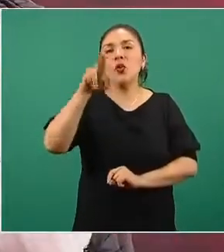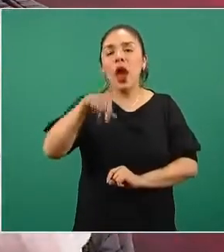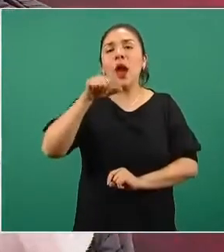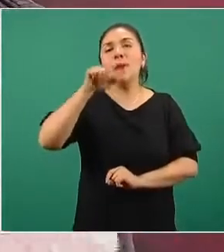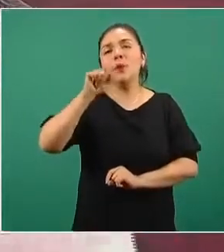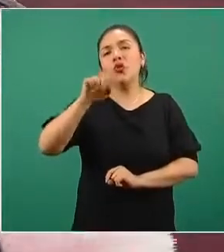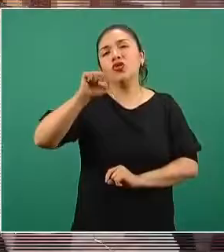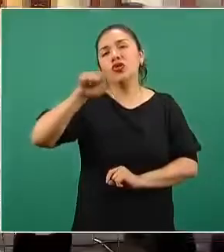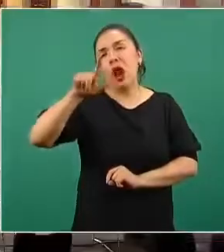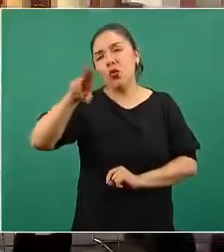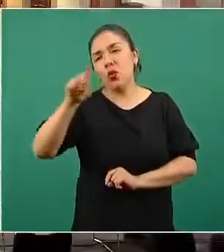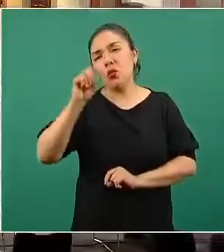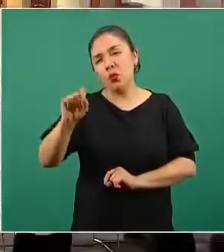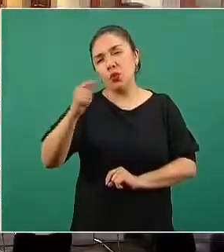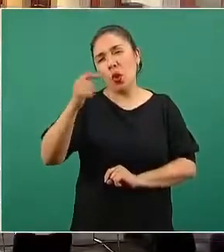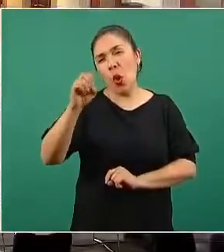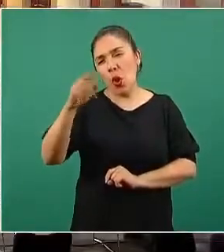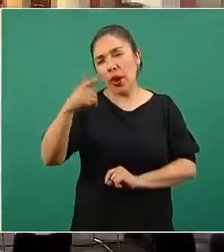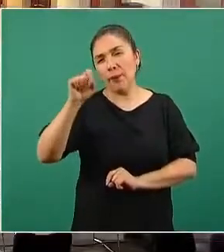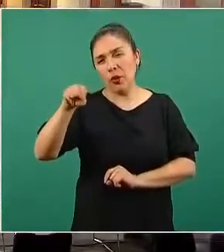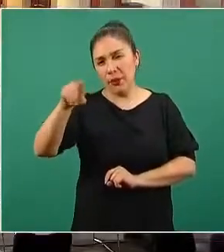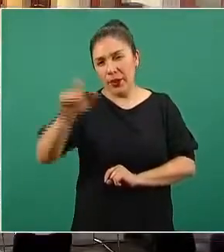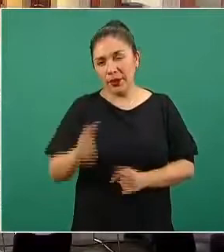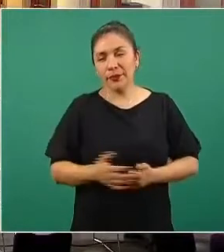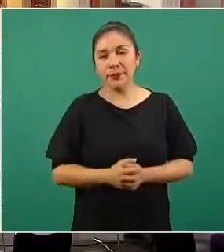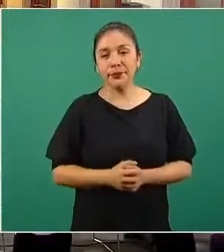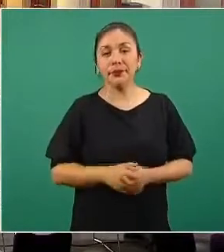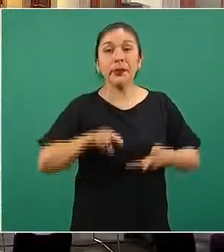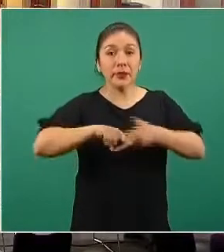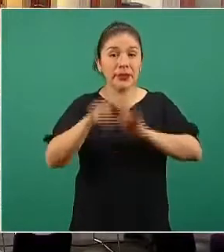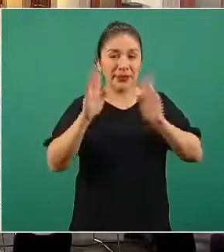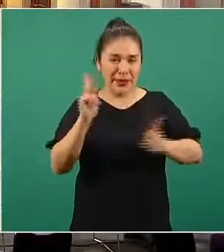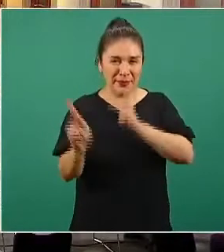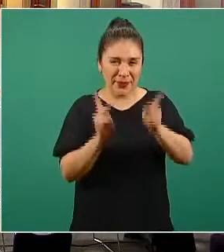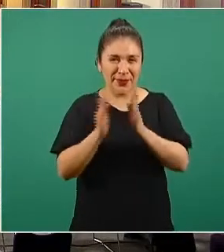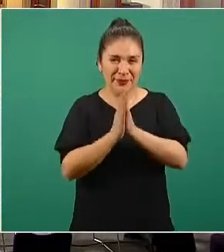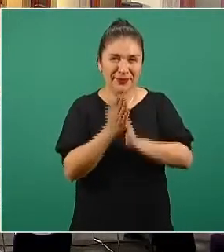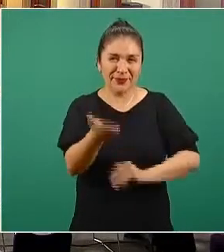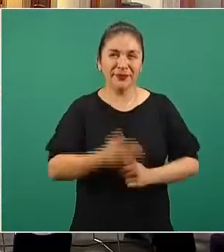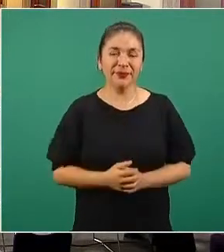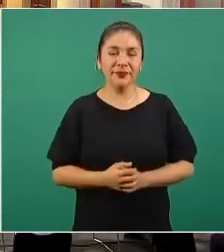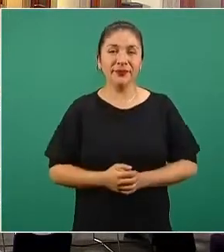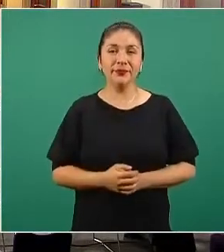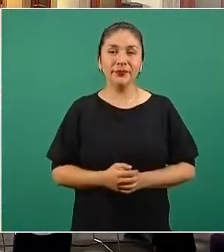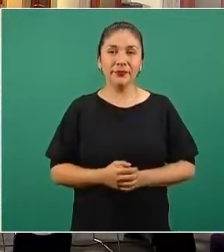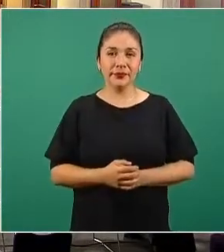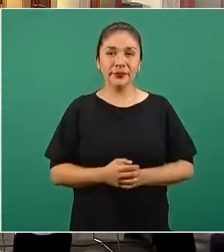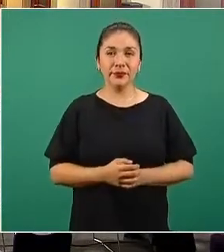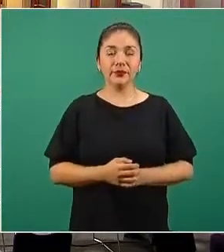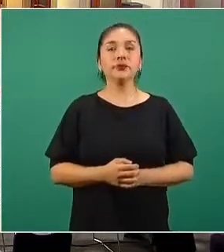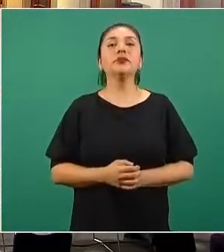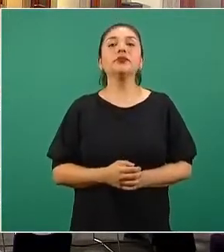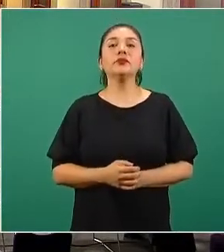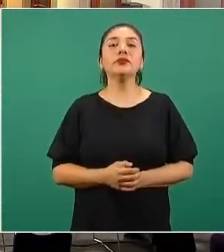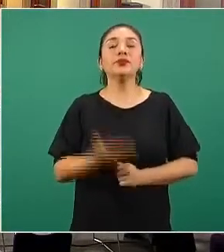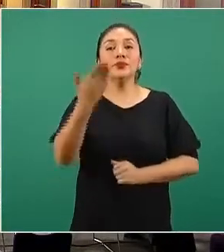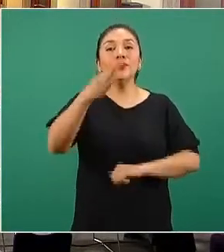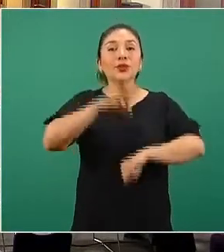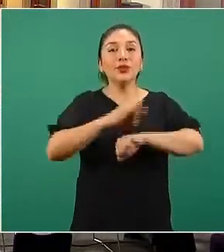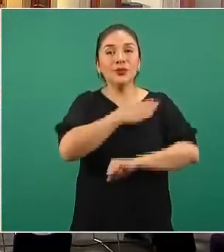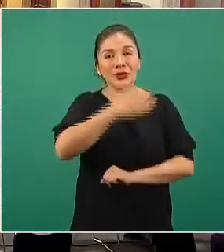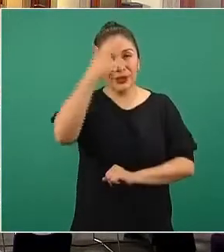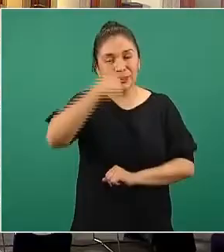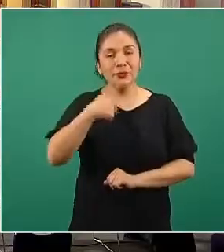mivacuna.salud.gov.mx. Empezamos con preguntas, por favor. 1, 2, 3, 4 y 5. Doctor, buenas